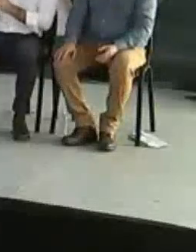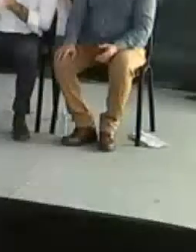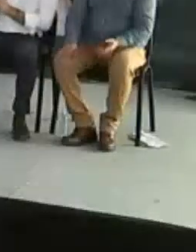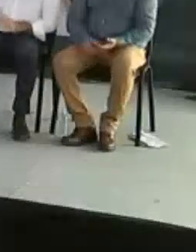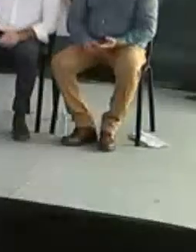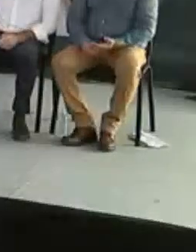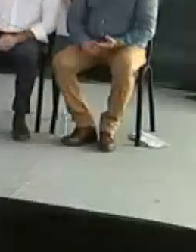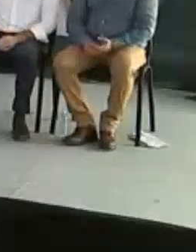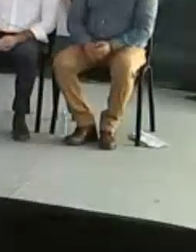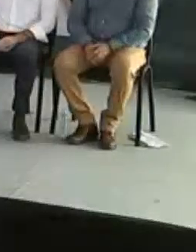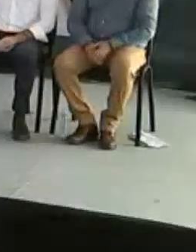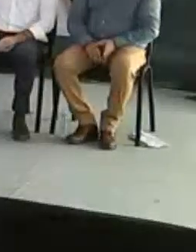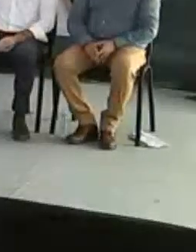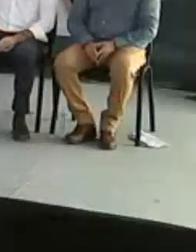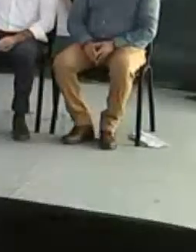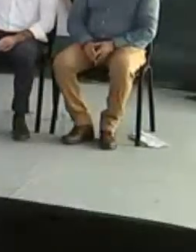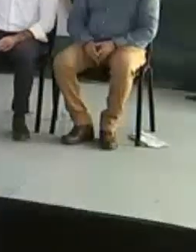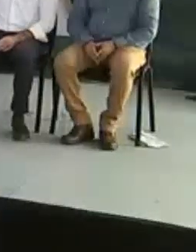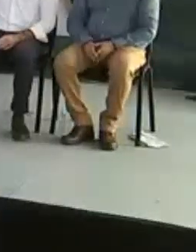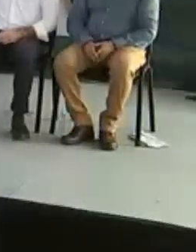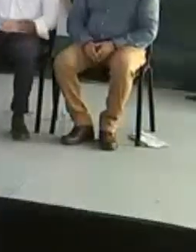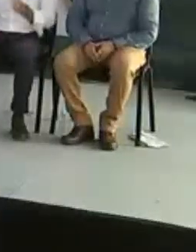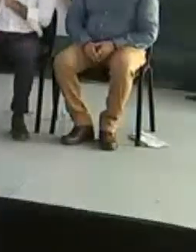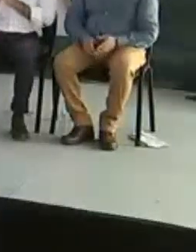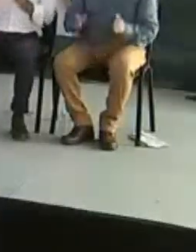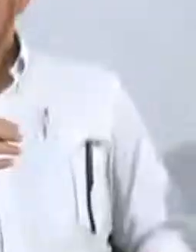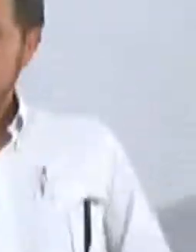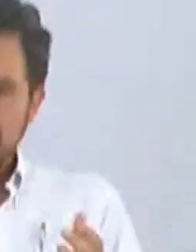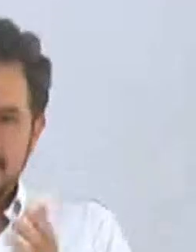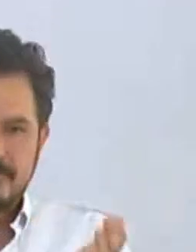El secretario de Salud, David Kerchenovich.